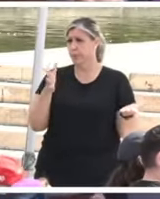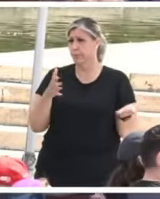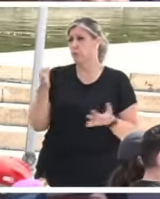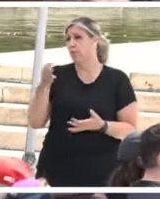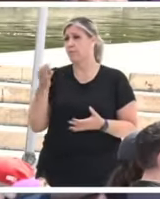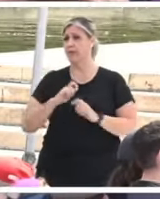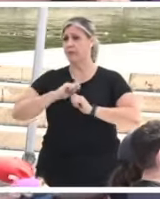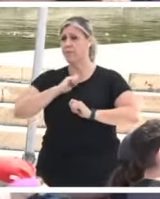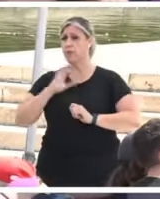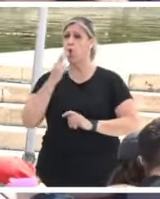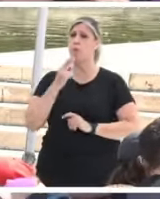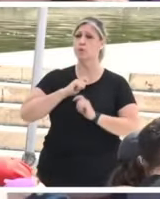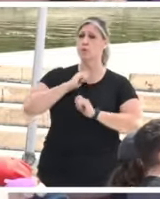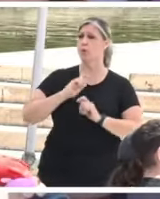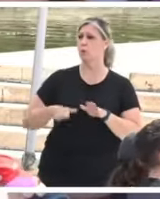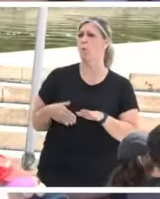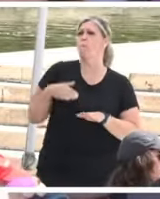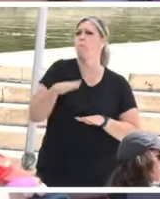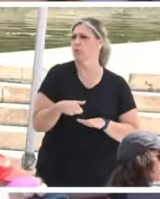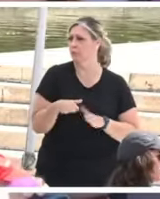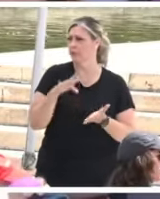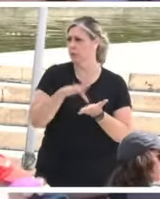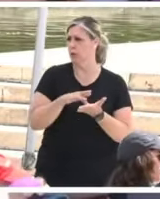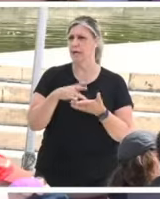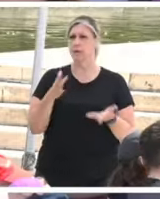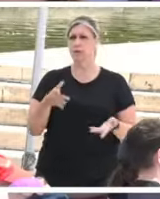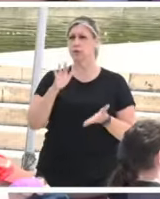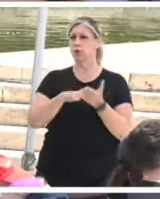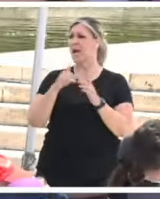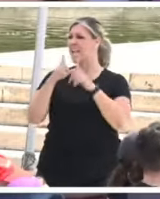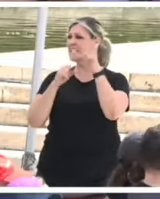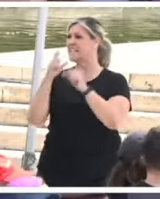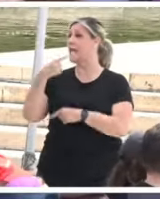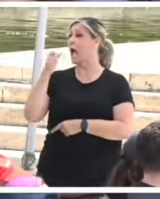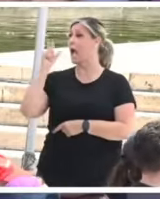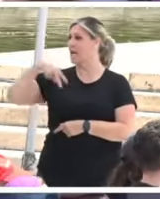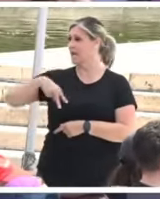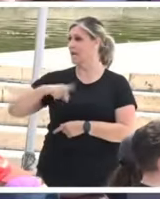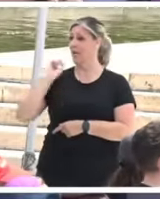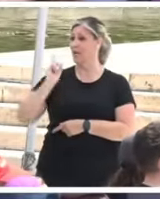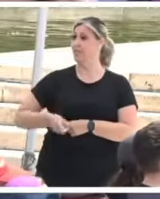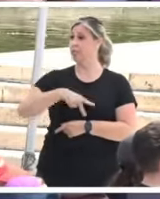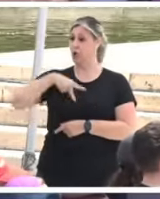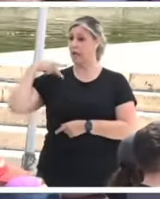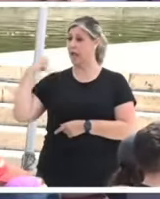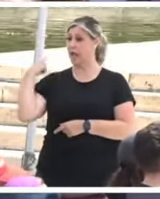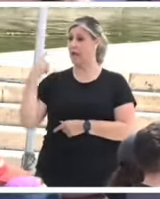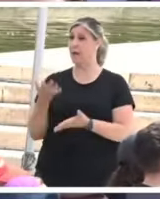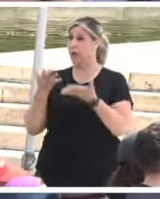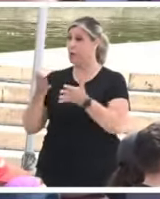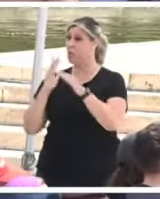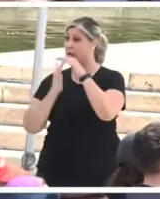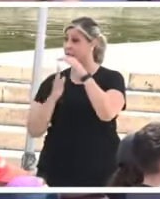y un compromiso cívico, dar el paso adelante. Y tenemos a Estrella Galán, que de directora general de la ayuda al refugiado da